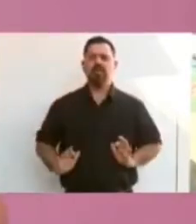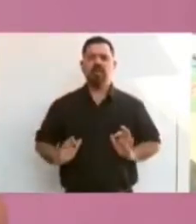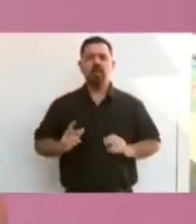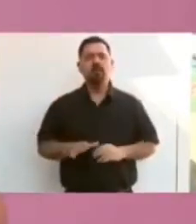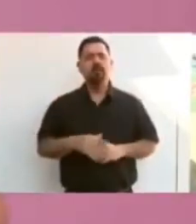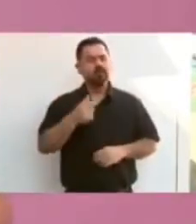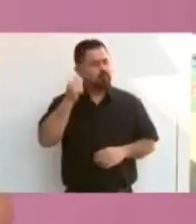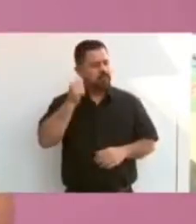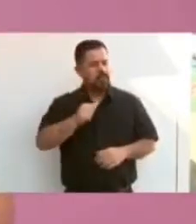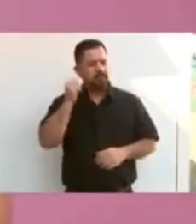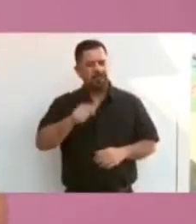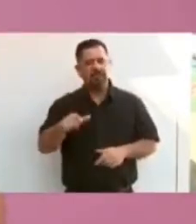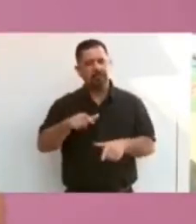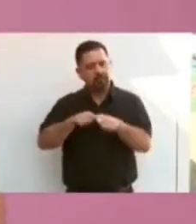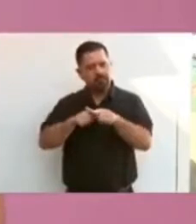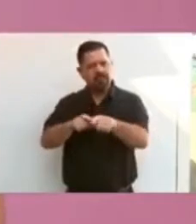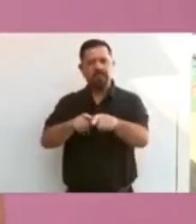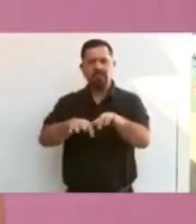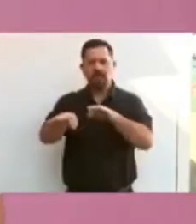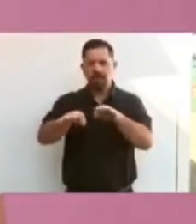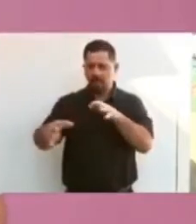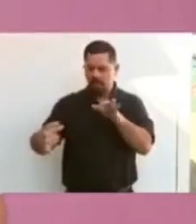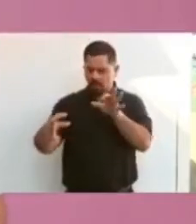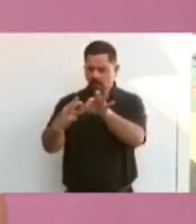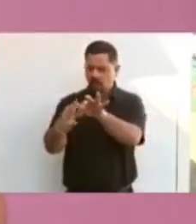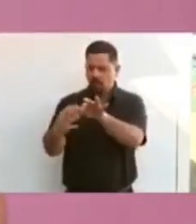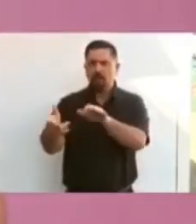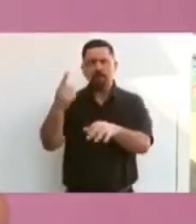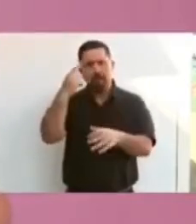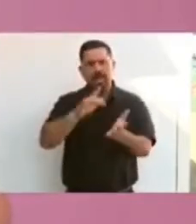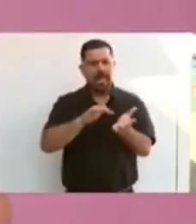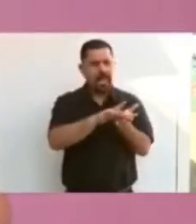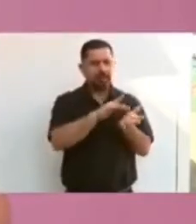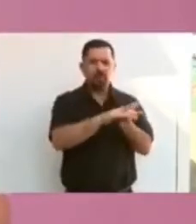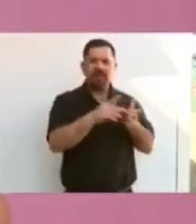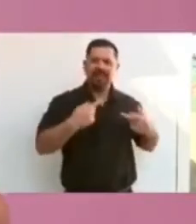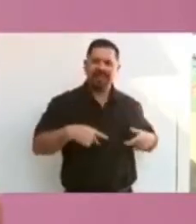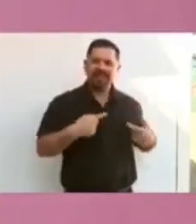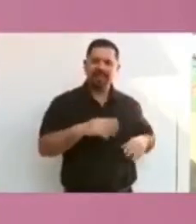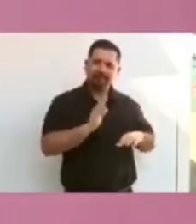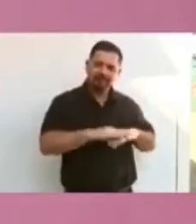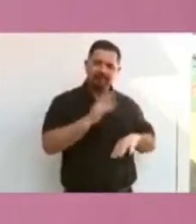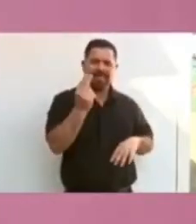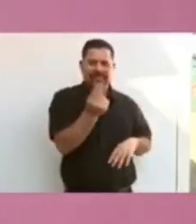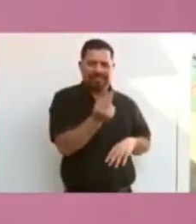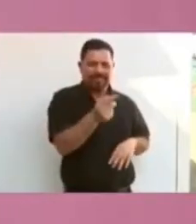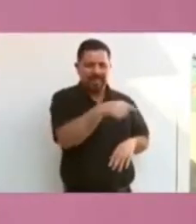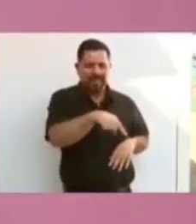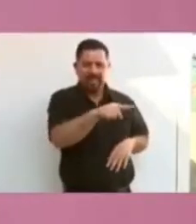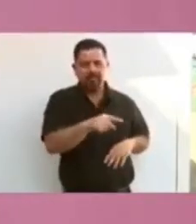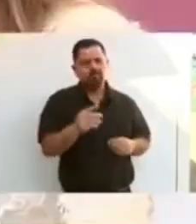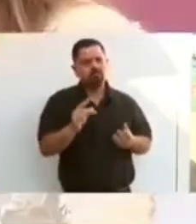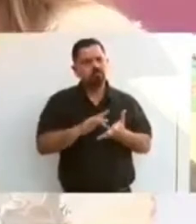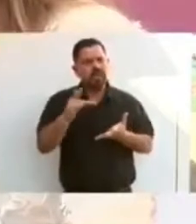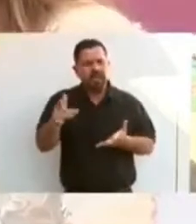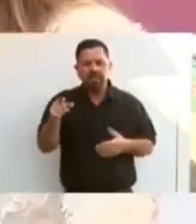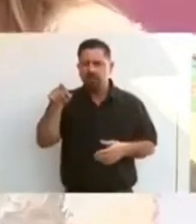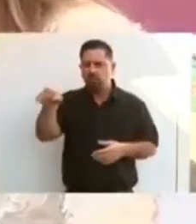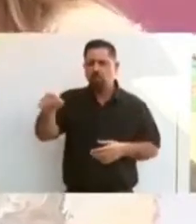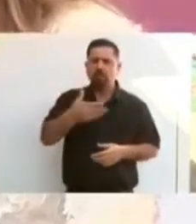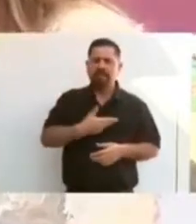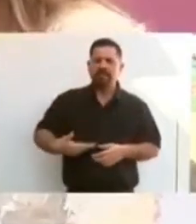siempre de la mano a favor de los que más nos necesitan, a favor de la gente, y siempre agradecida, presidente, por los beneficios